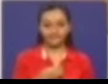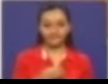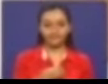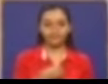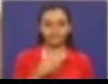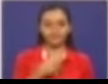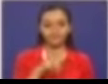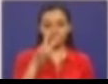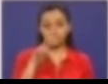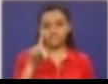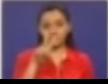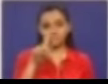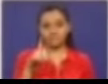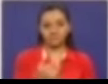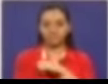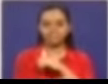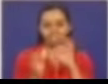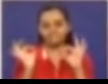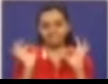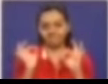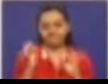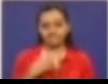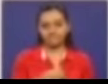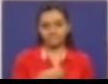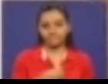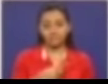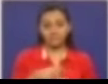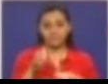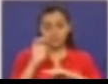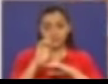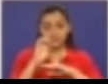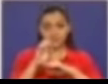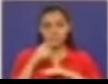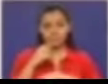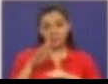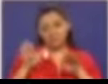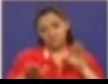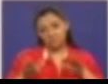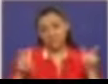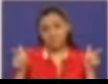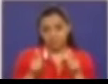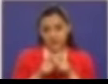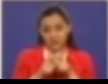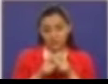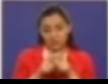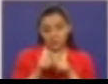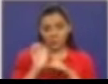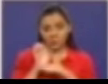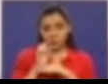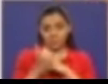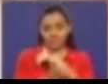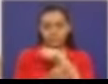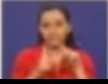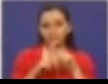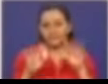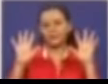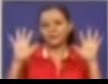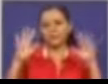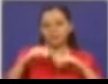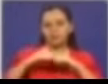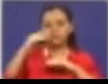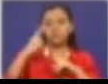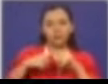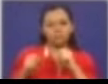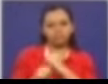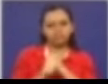21 países más que probablemente no han obtenido, y Ecuador, siendo un país relativamente pequeño, está entre los 10 primeros. Un gran